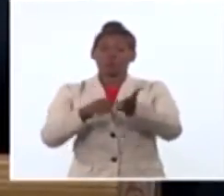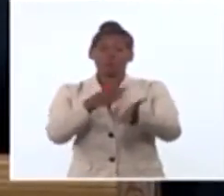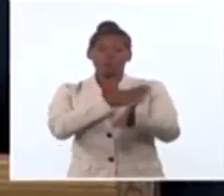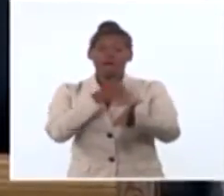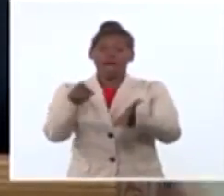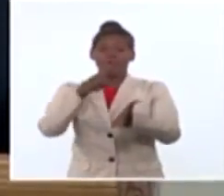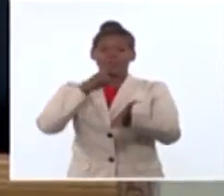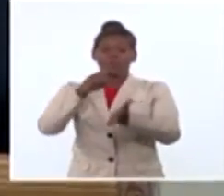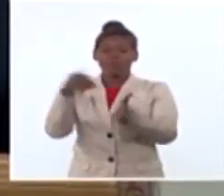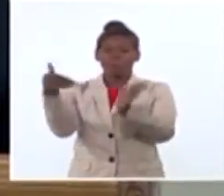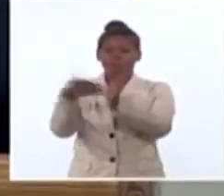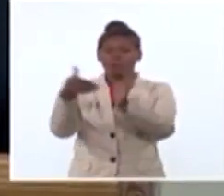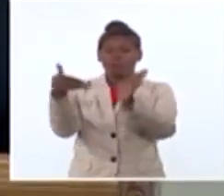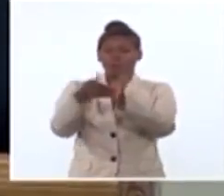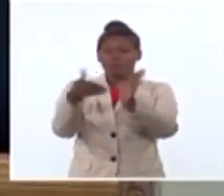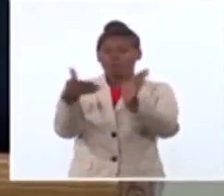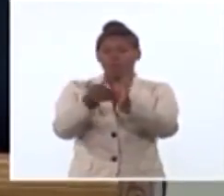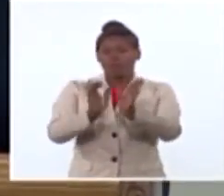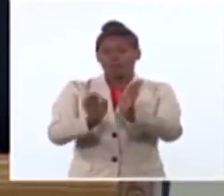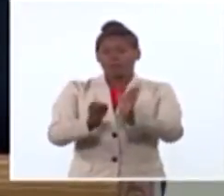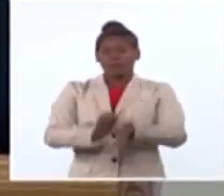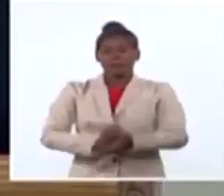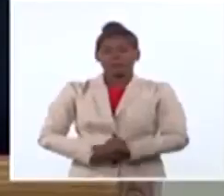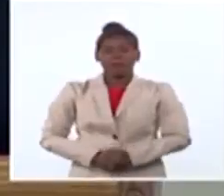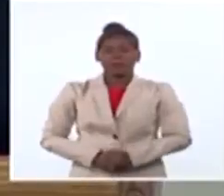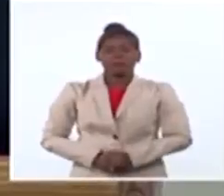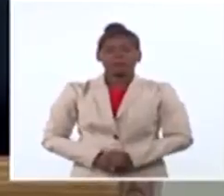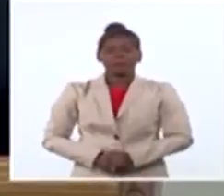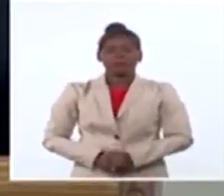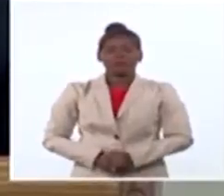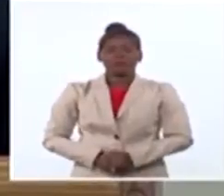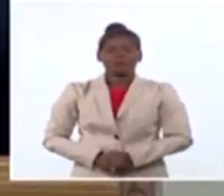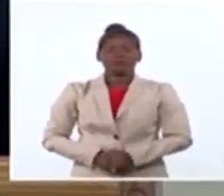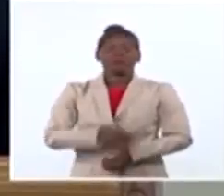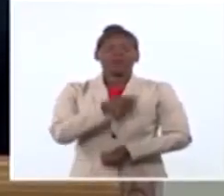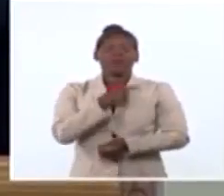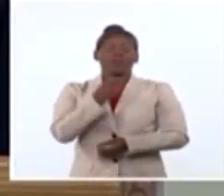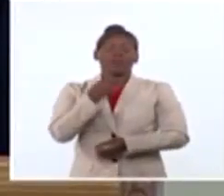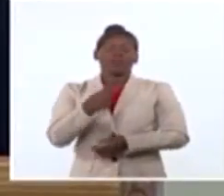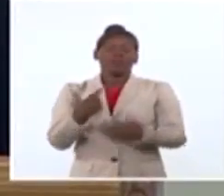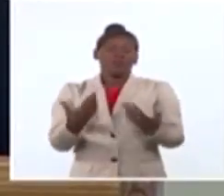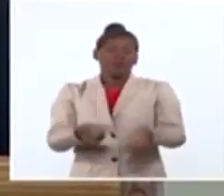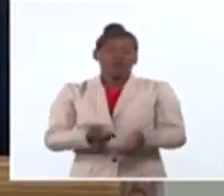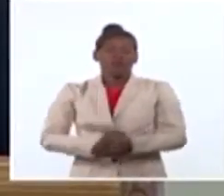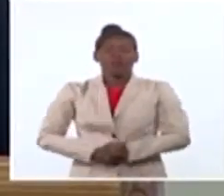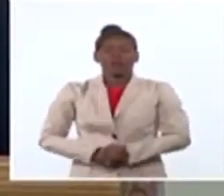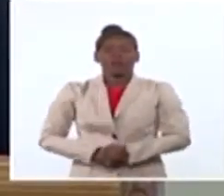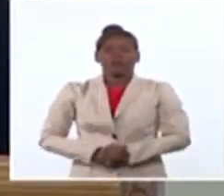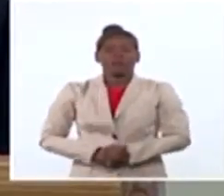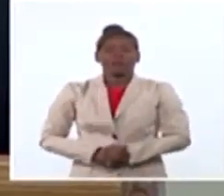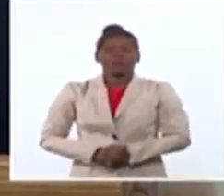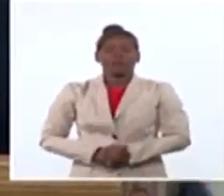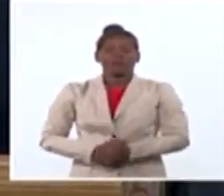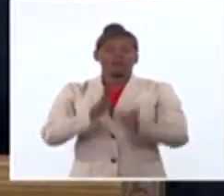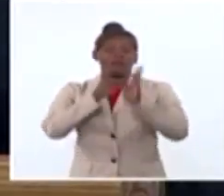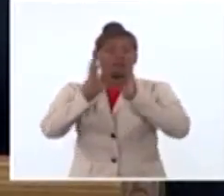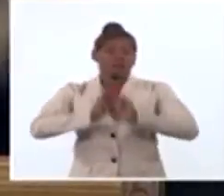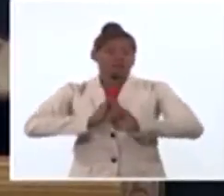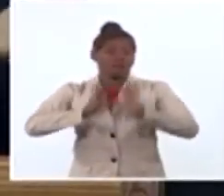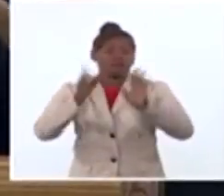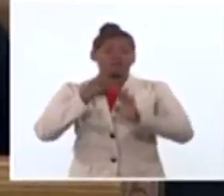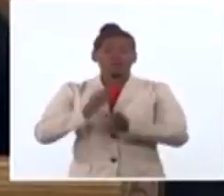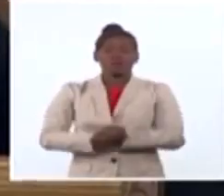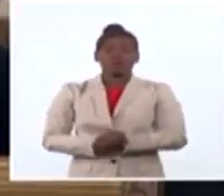Hablan de luchadores por los derechos civiles con verdadera desvergüenza.